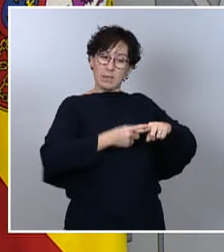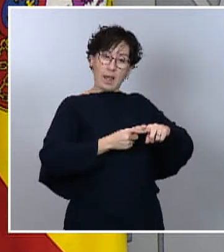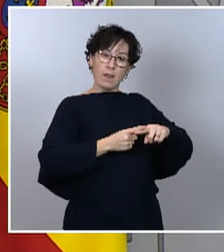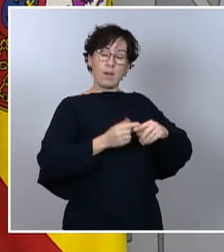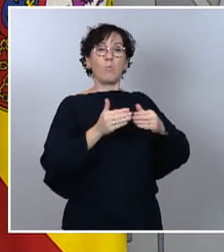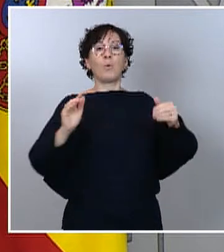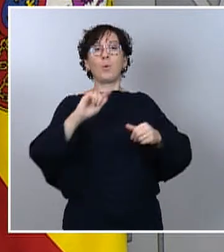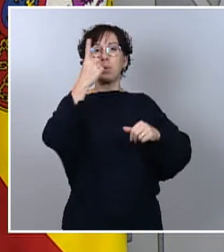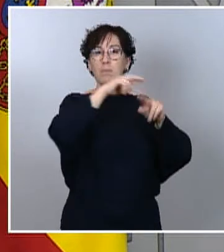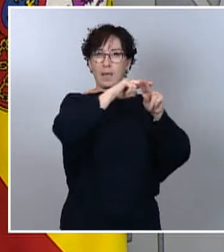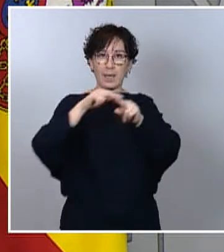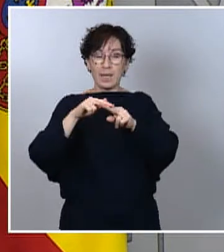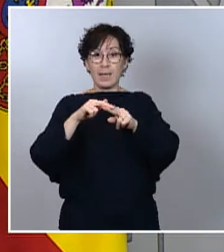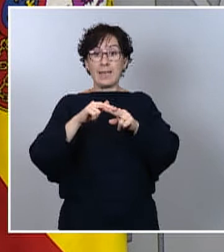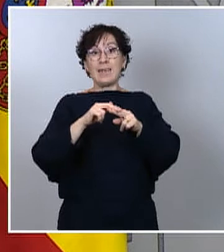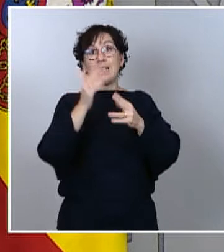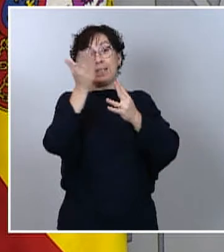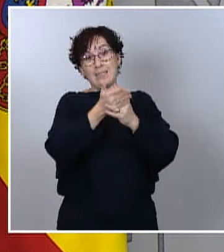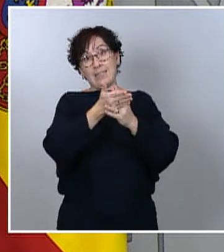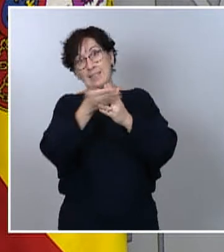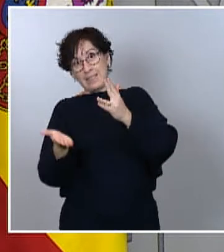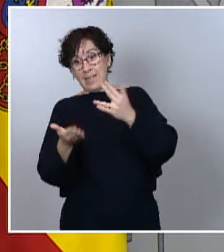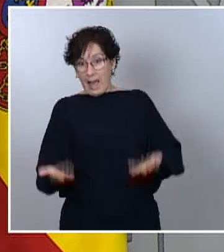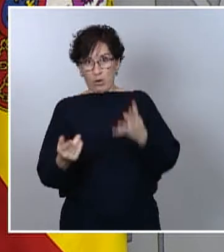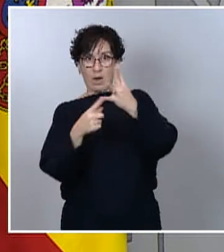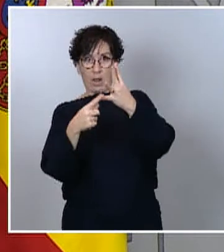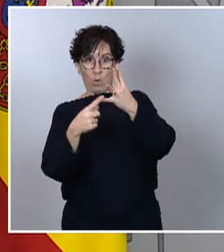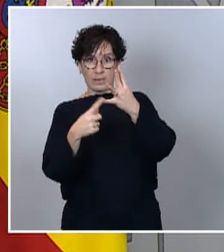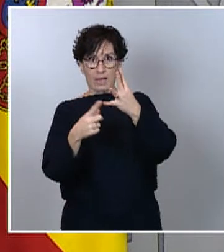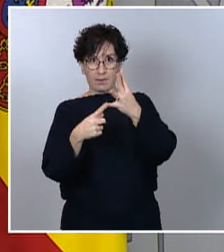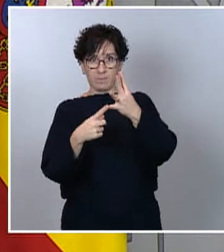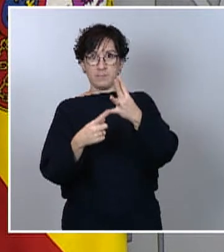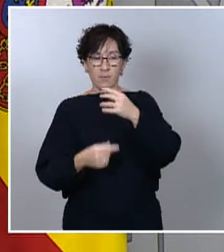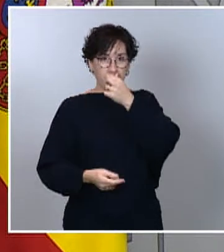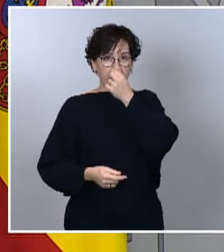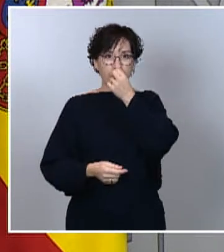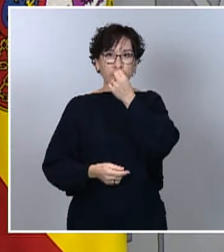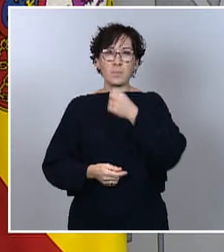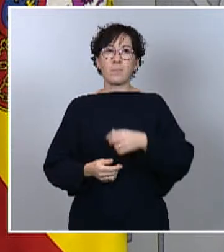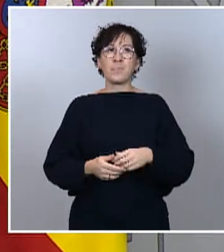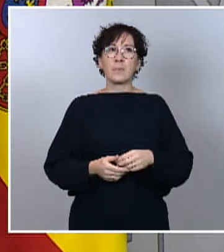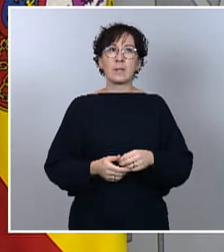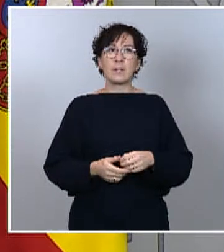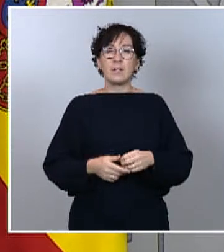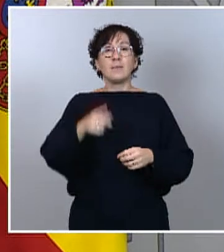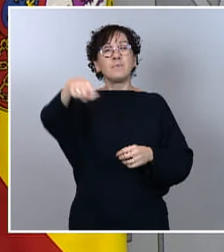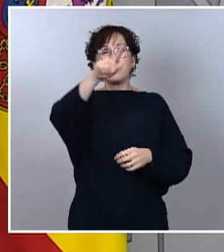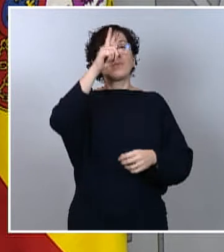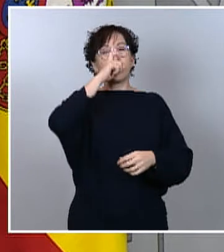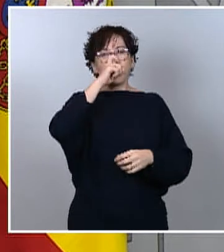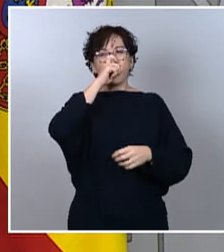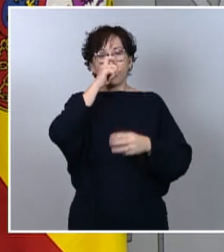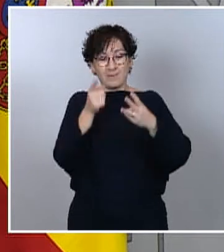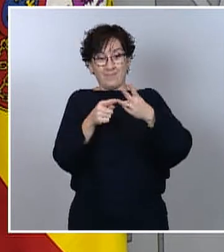ola epidémica. Como posiblemente recordarán, cuando finalizamos las 3 primeras rondas del estudio